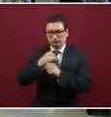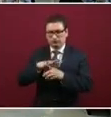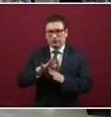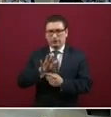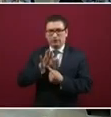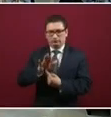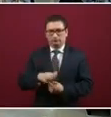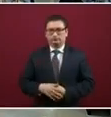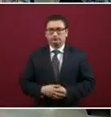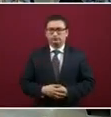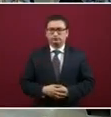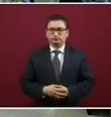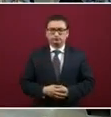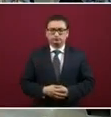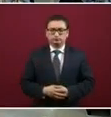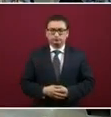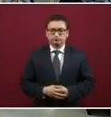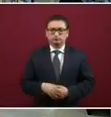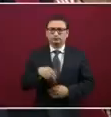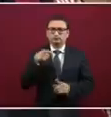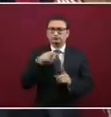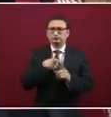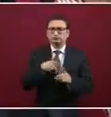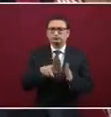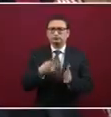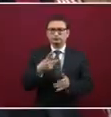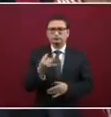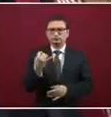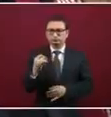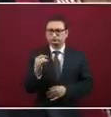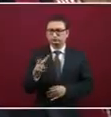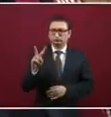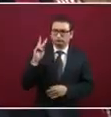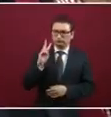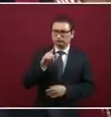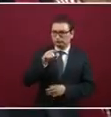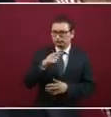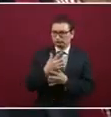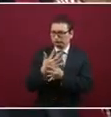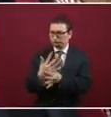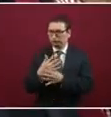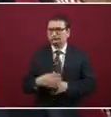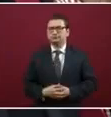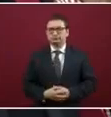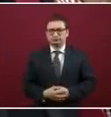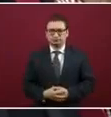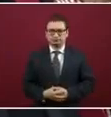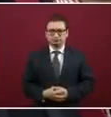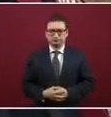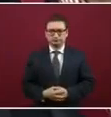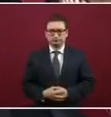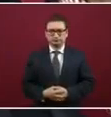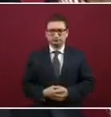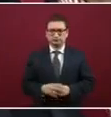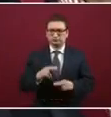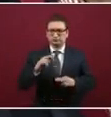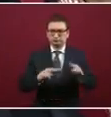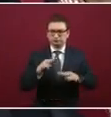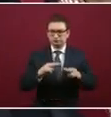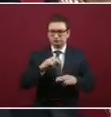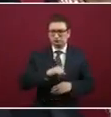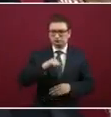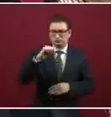Para precisar, presidente, sobre lo de Tijuana, nada más, el viernes pasado dijo que habían subido a 10, ¿no? Había habido